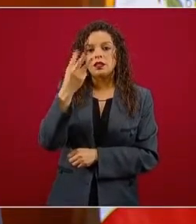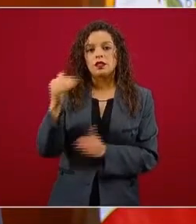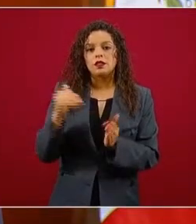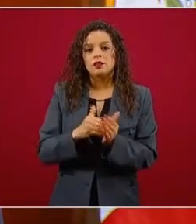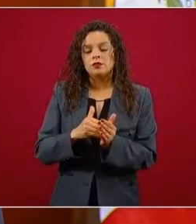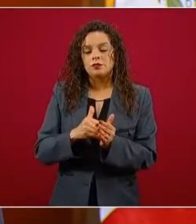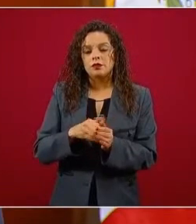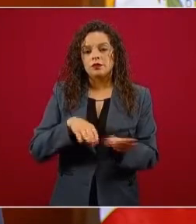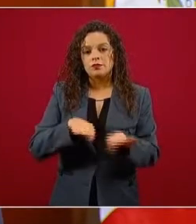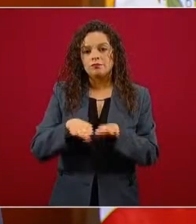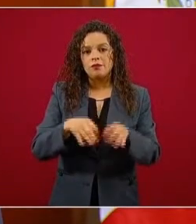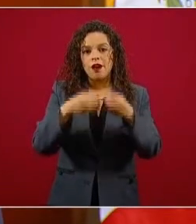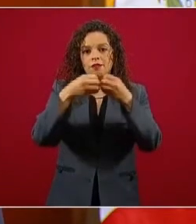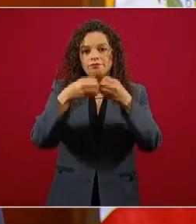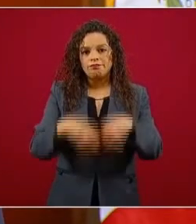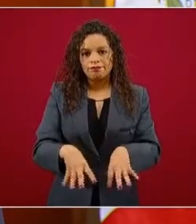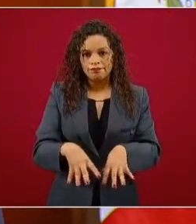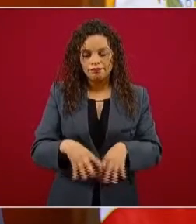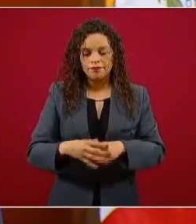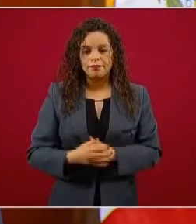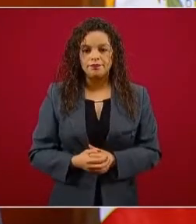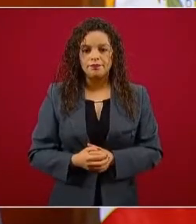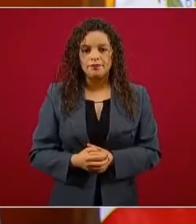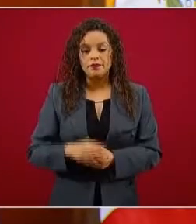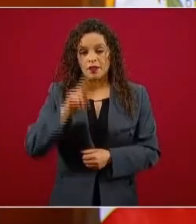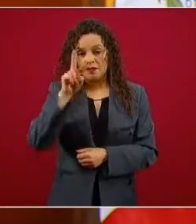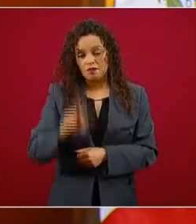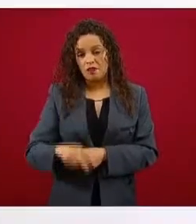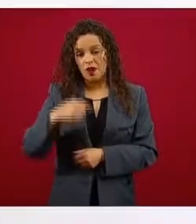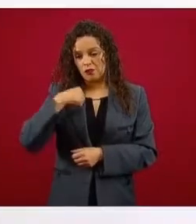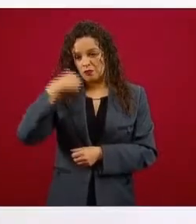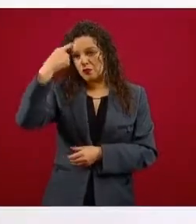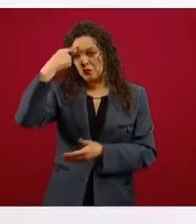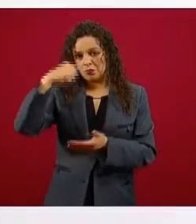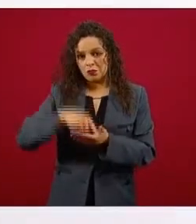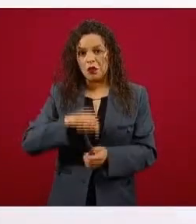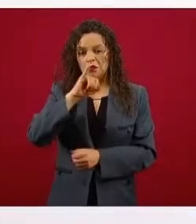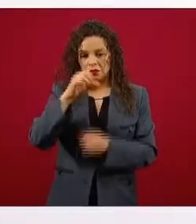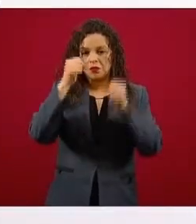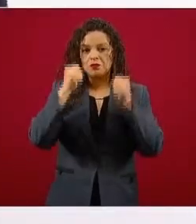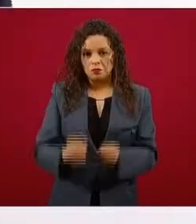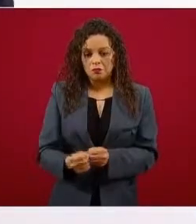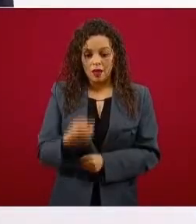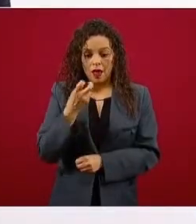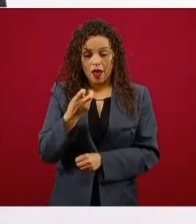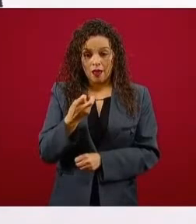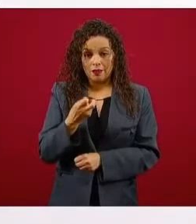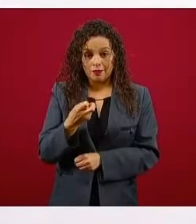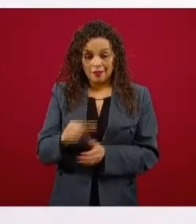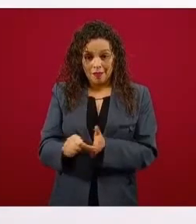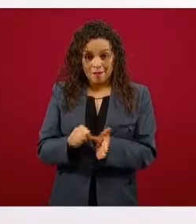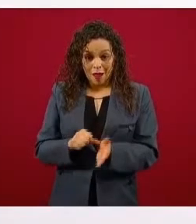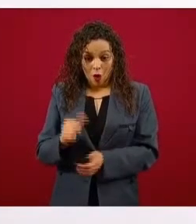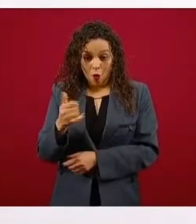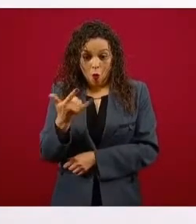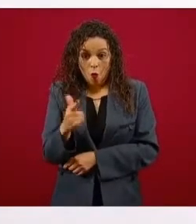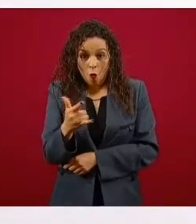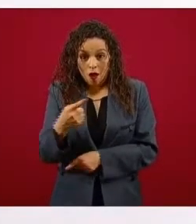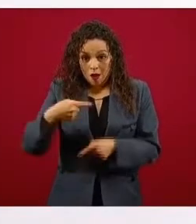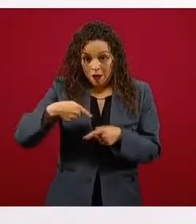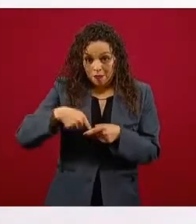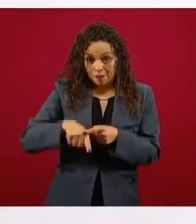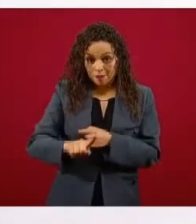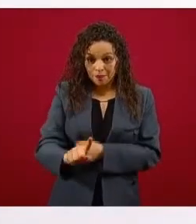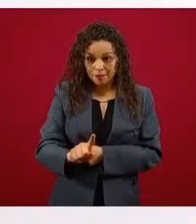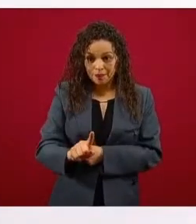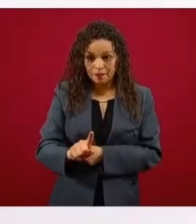empleos. Estoy convencido que en este mes que inicia, julio, si no aumenta el